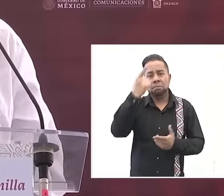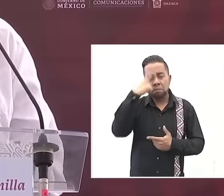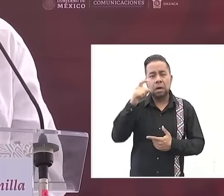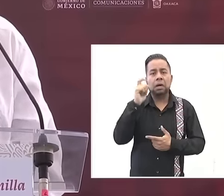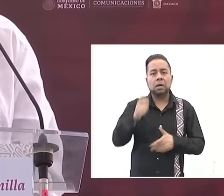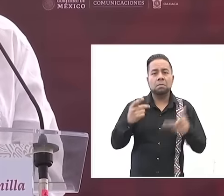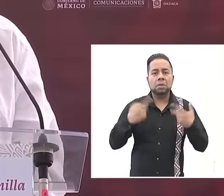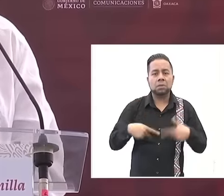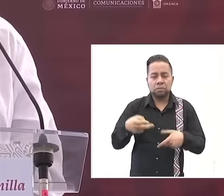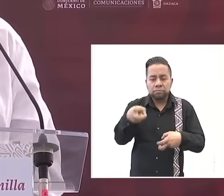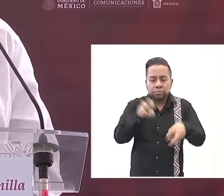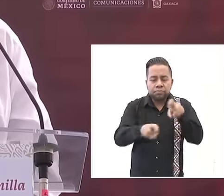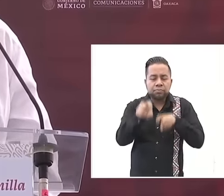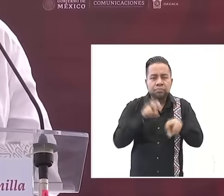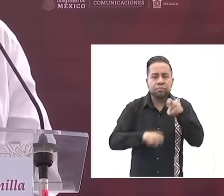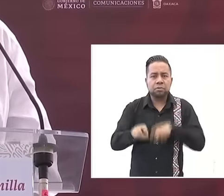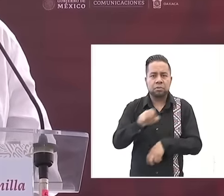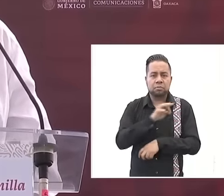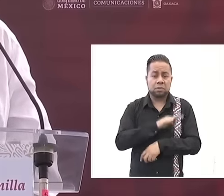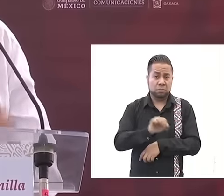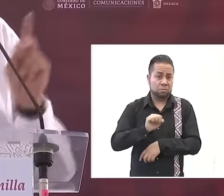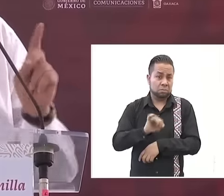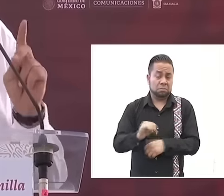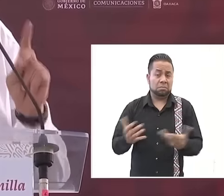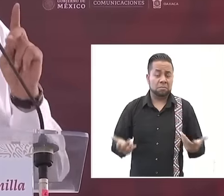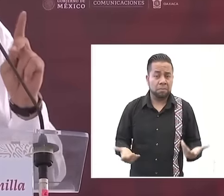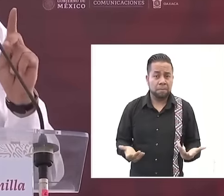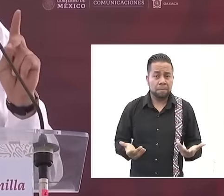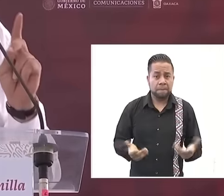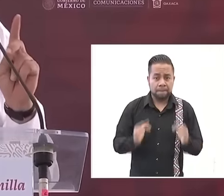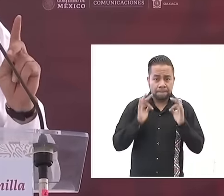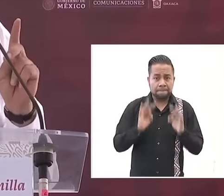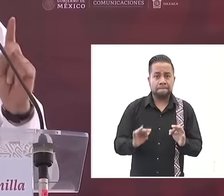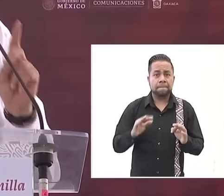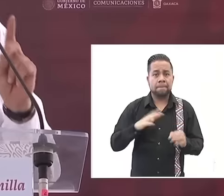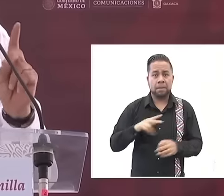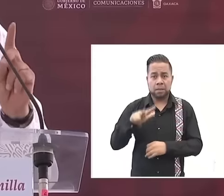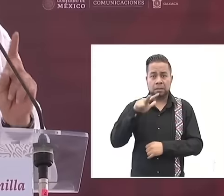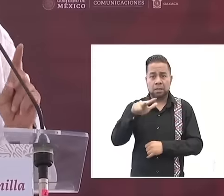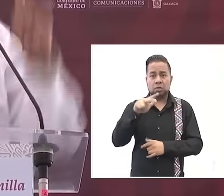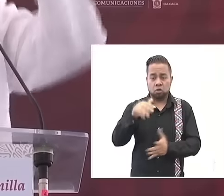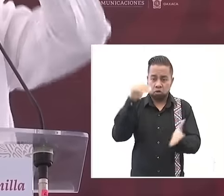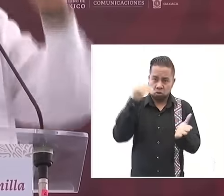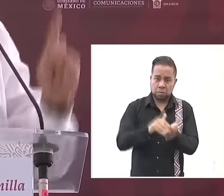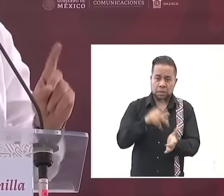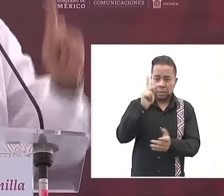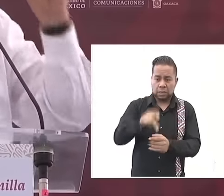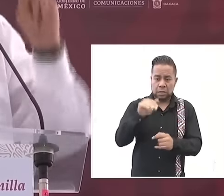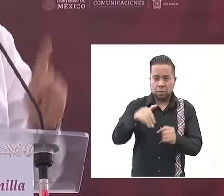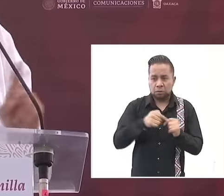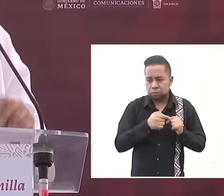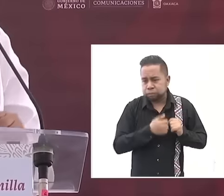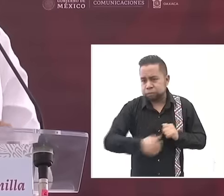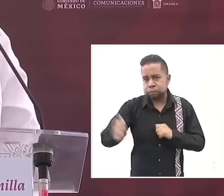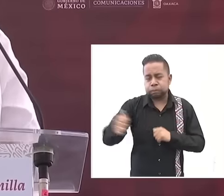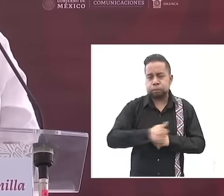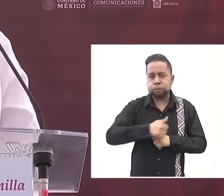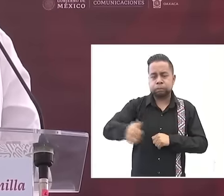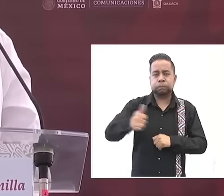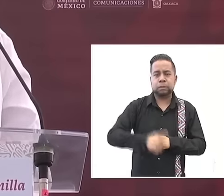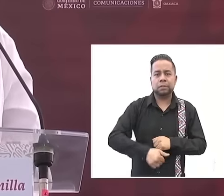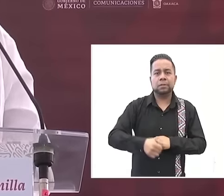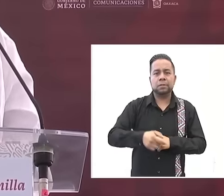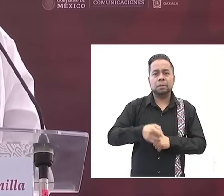de pasajeros y son 18 mil kilómetros. Bueno, ¿saben ustedes que hay